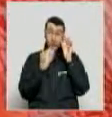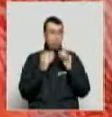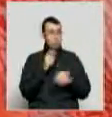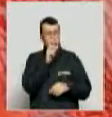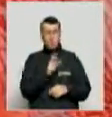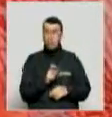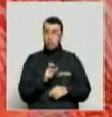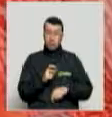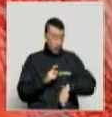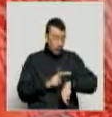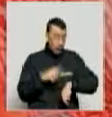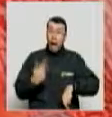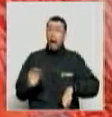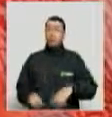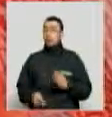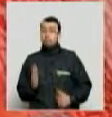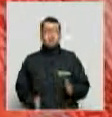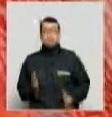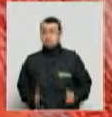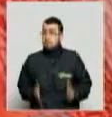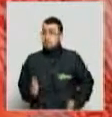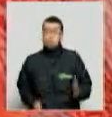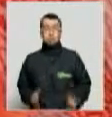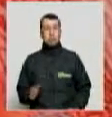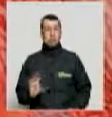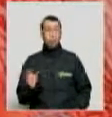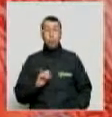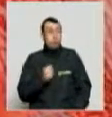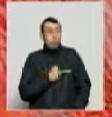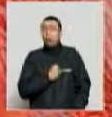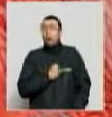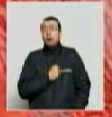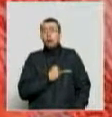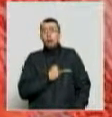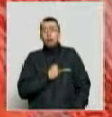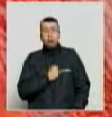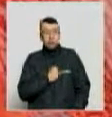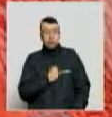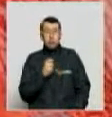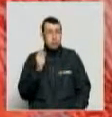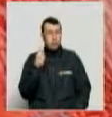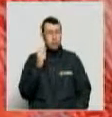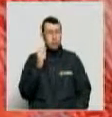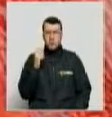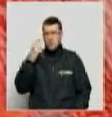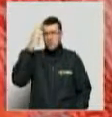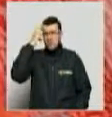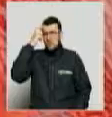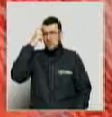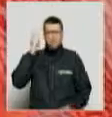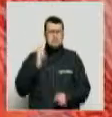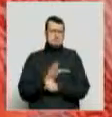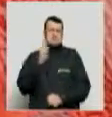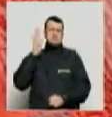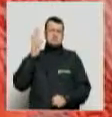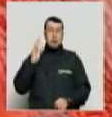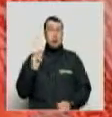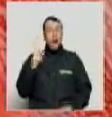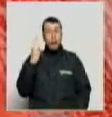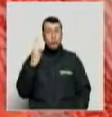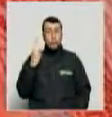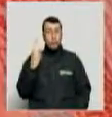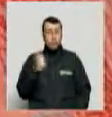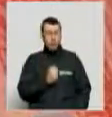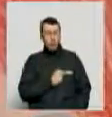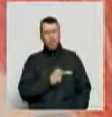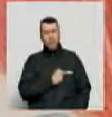hacer un ejercicio, la persona tuvo un susto, la persona tuvo una rabia, y esa es la